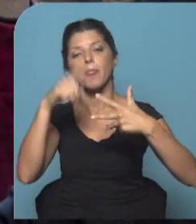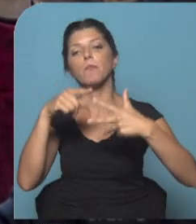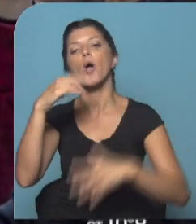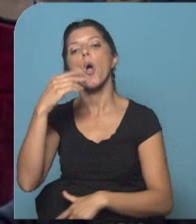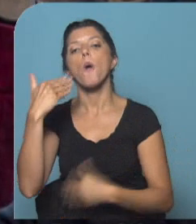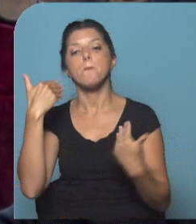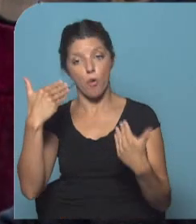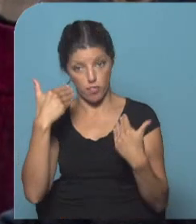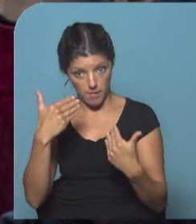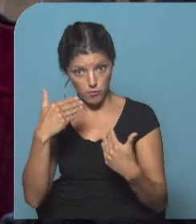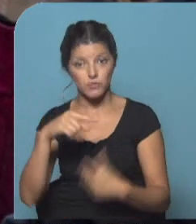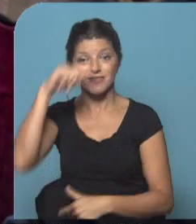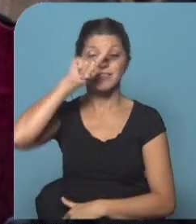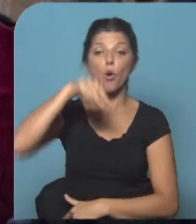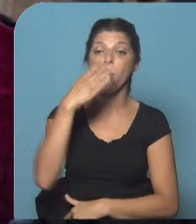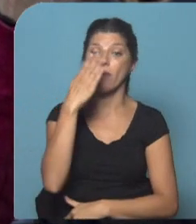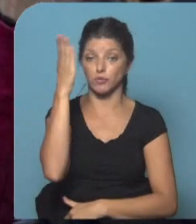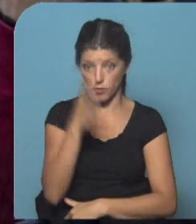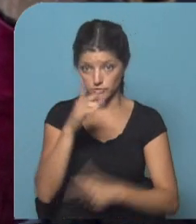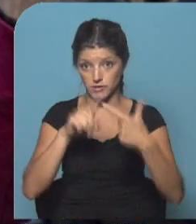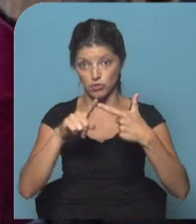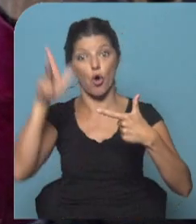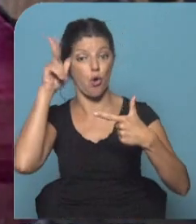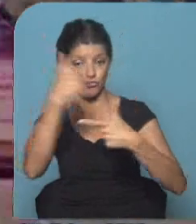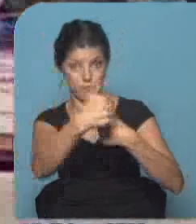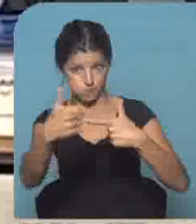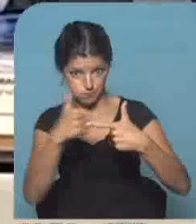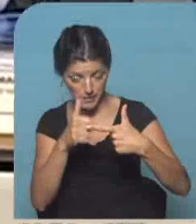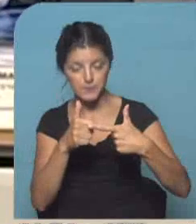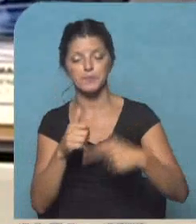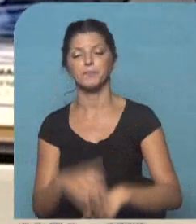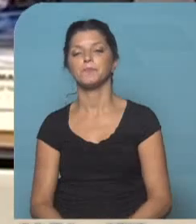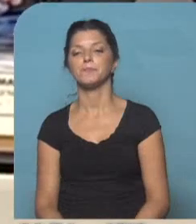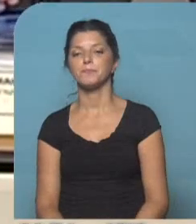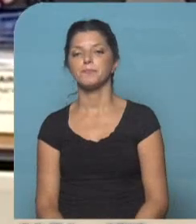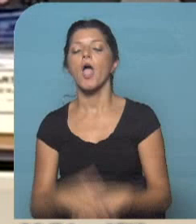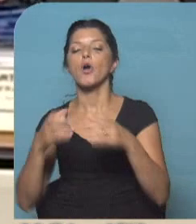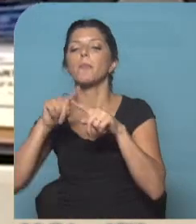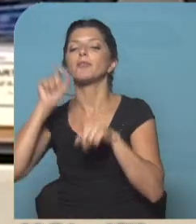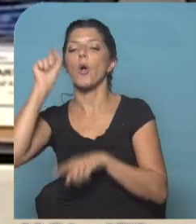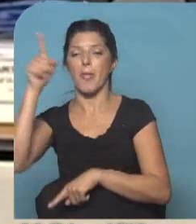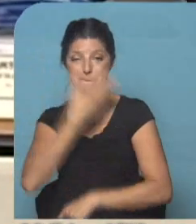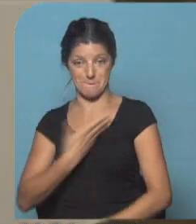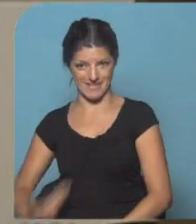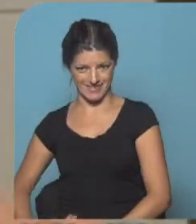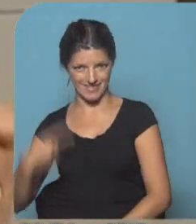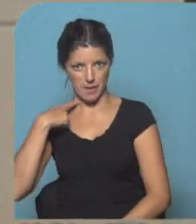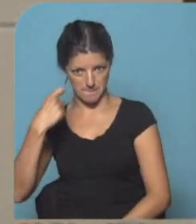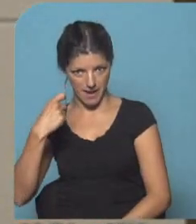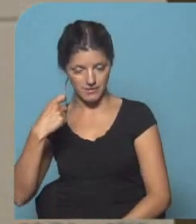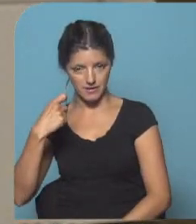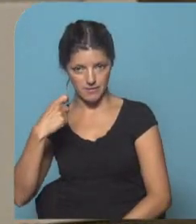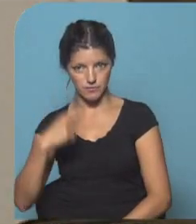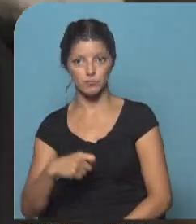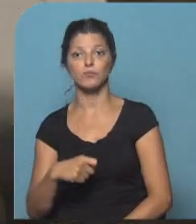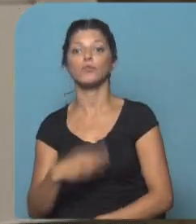con 7,4% y 8 diputados. El Partido Popular de Mariano Rajoy logró apenas la adhesión